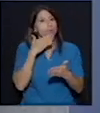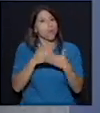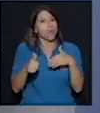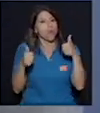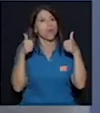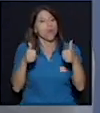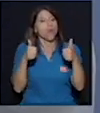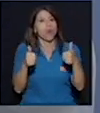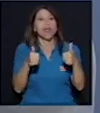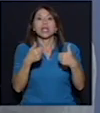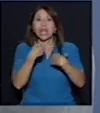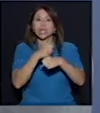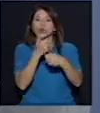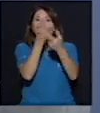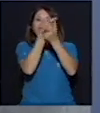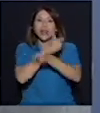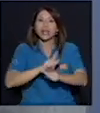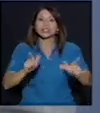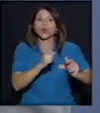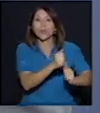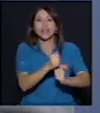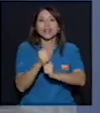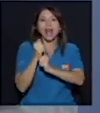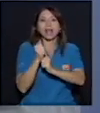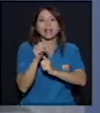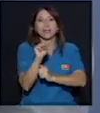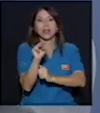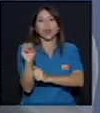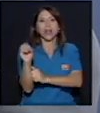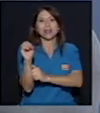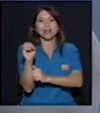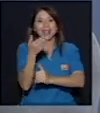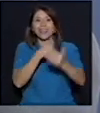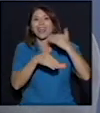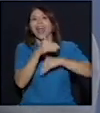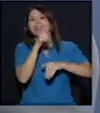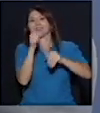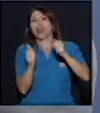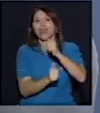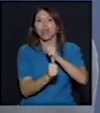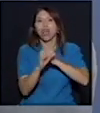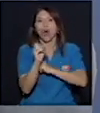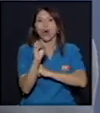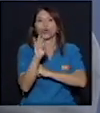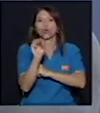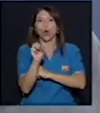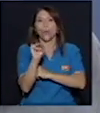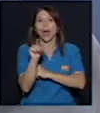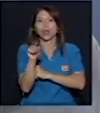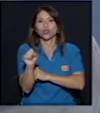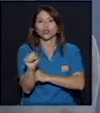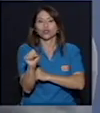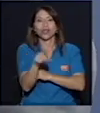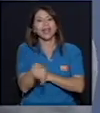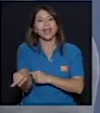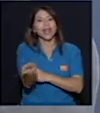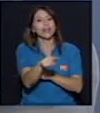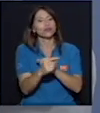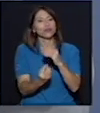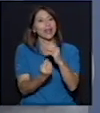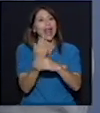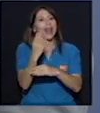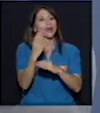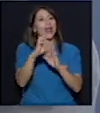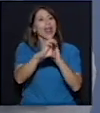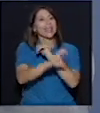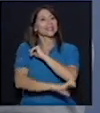liberación militar del Medio Oriente de manos de los otomanos, crearon estos estados que no eran realmente